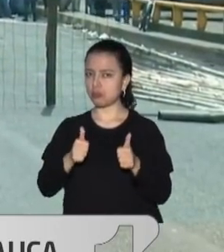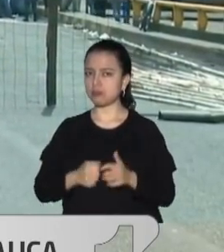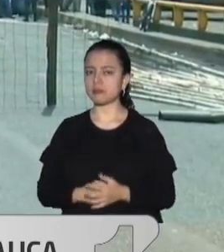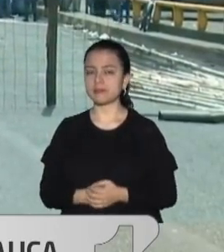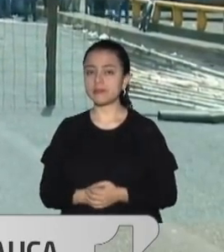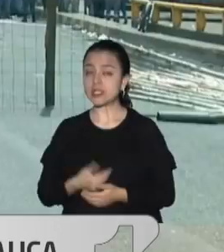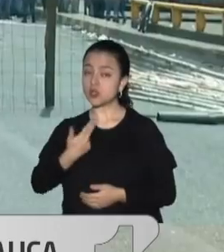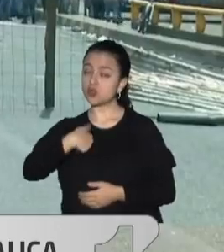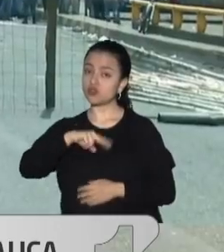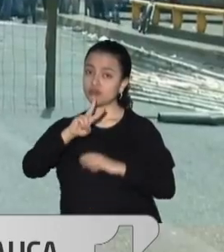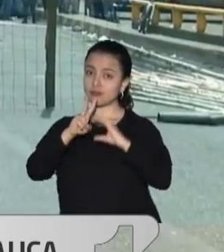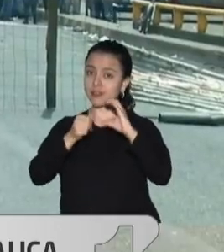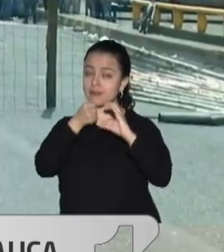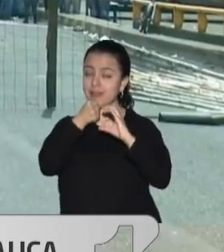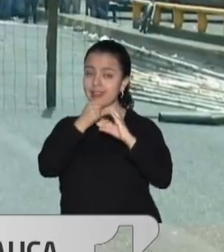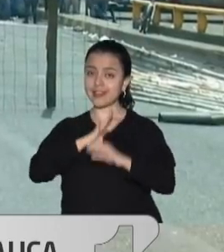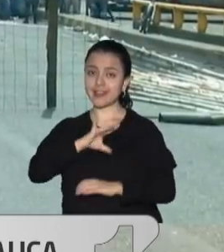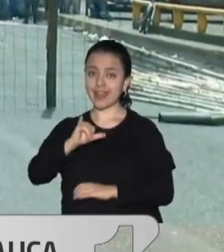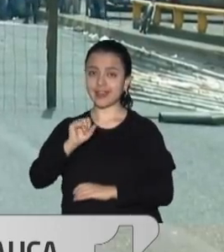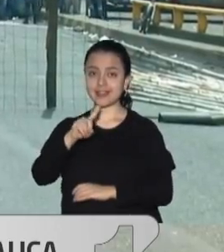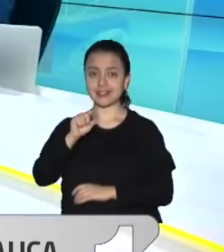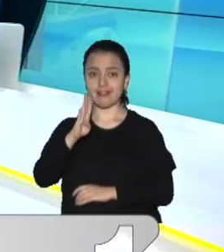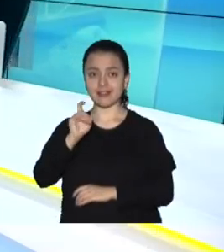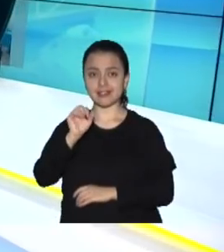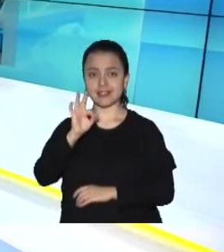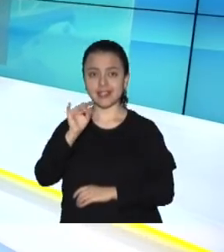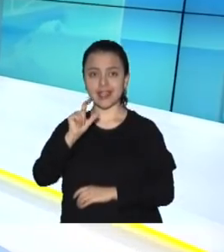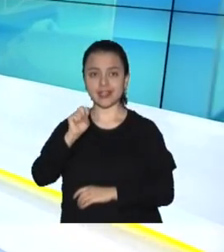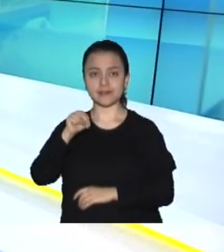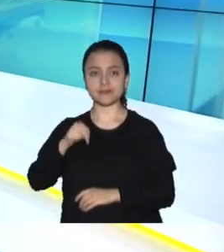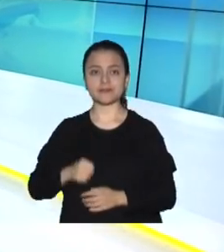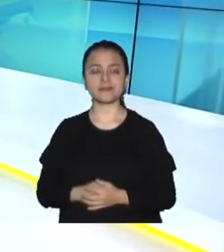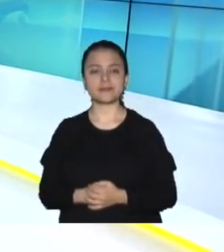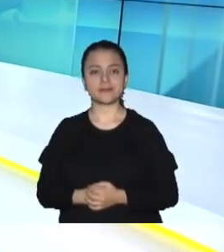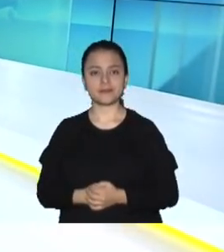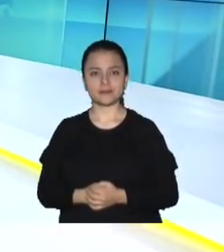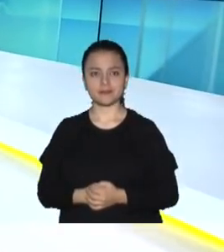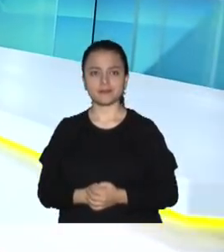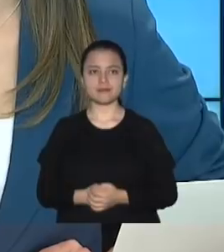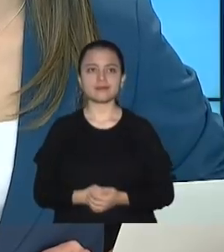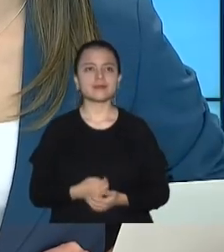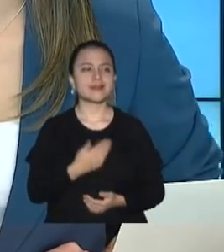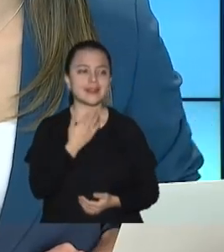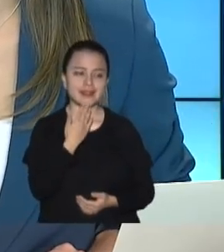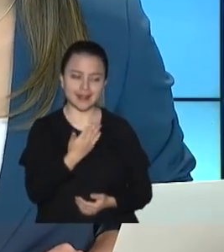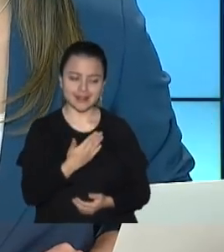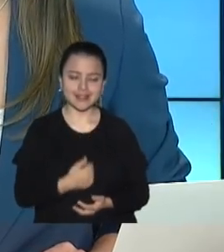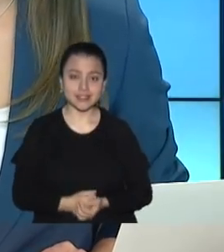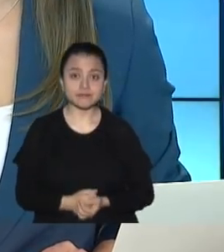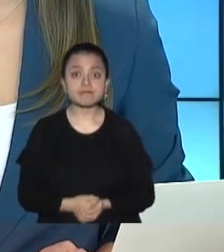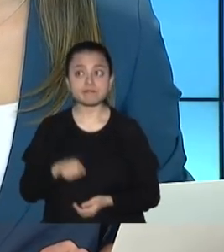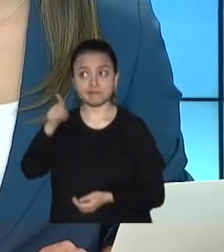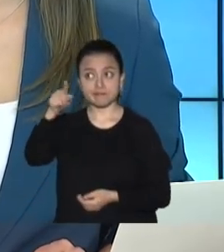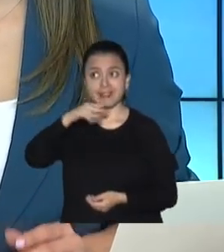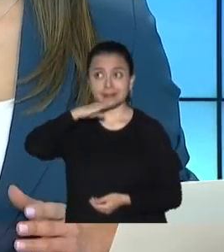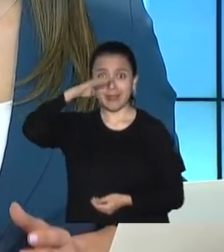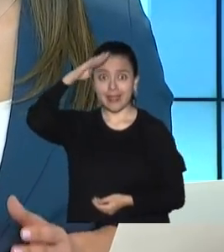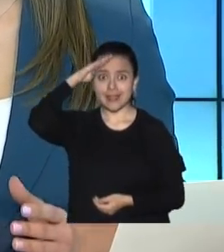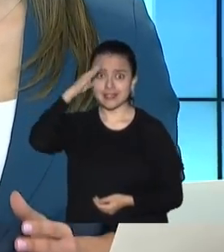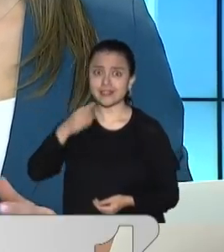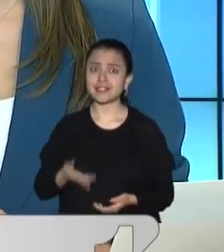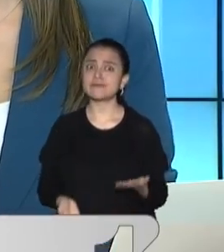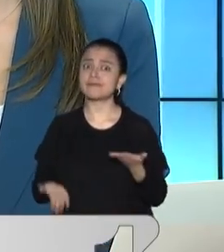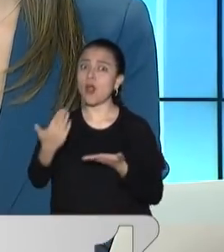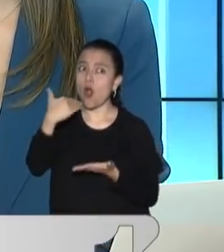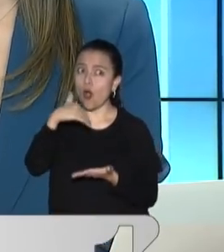Seguiremos muy atentos. Desde Cali, Sebastián Bedoya, Noticentro 1, CMI. Así es, Sebastián, gracias. Y en Medellín se registran